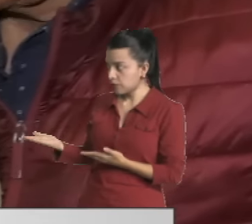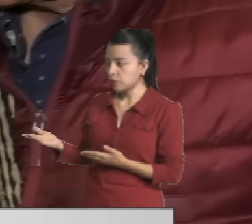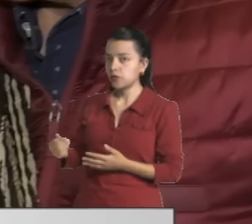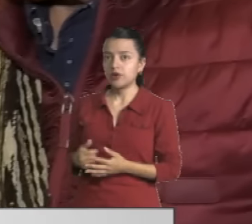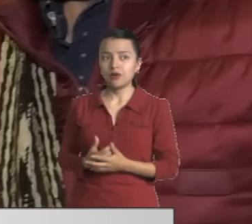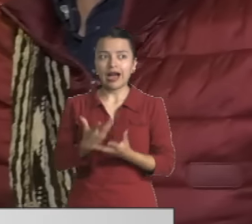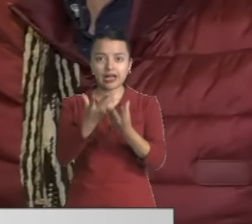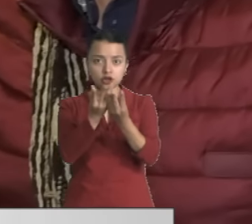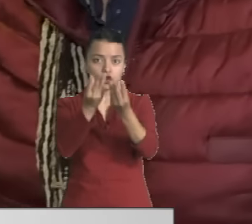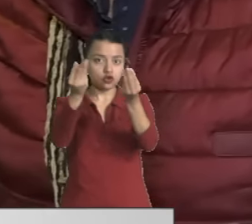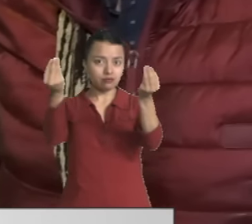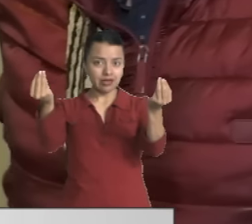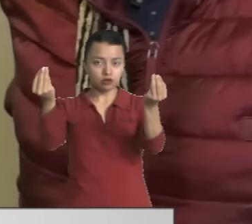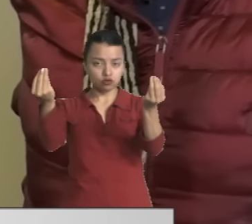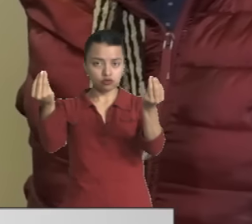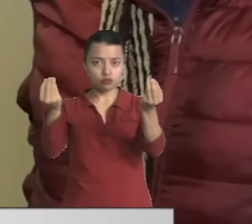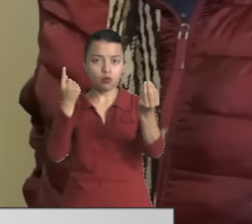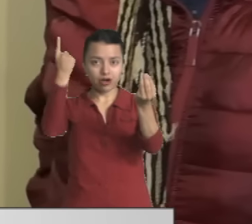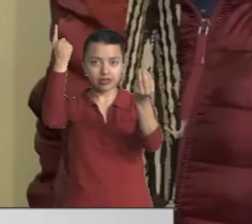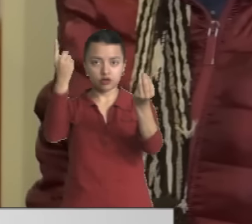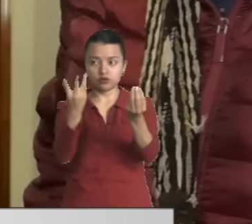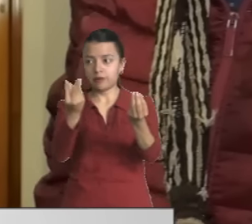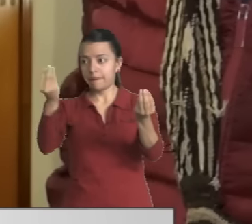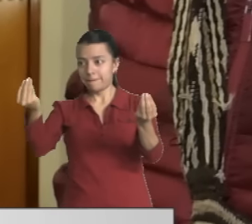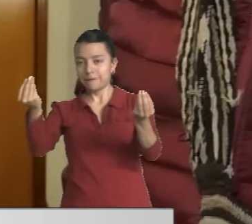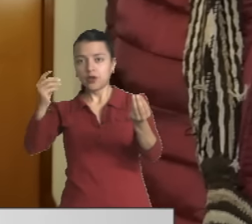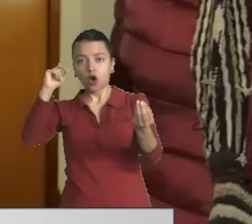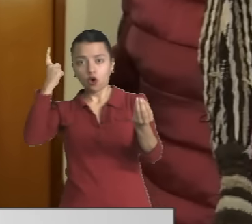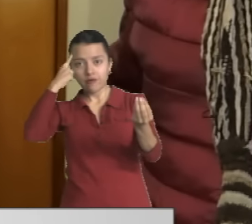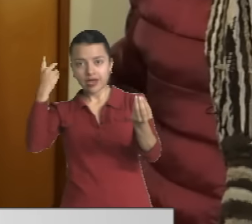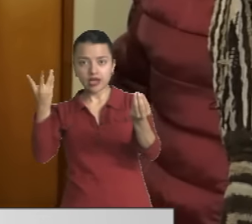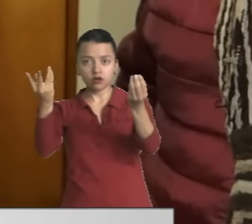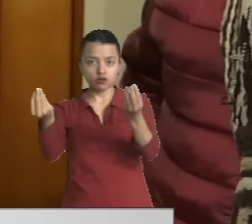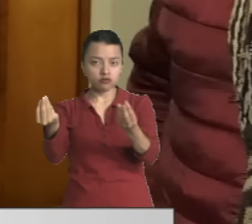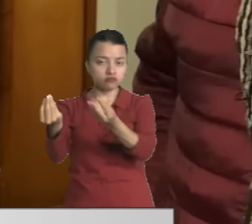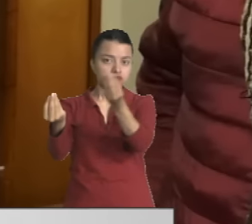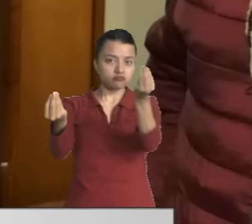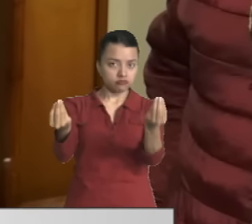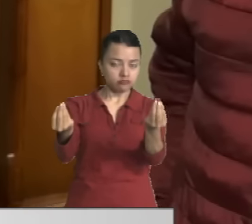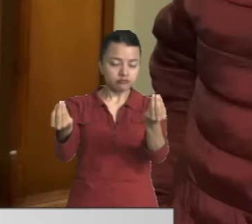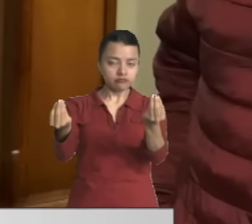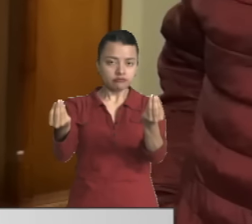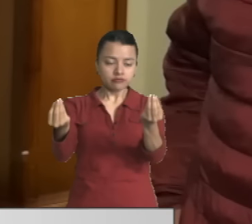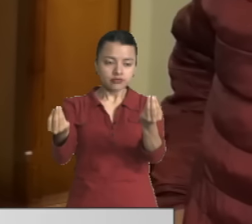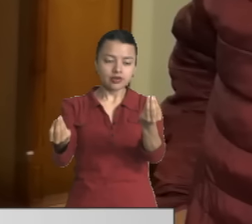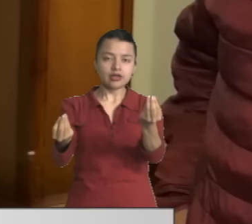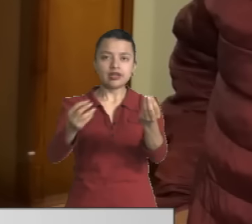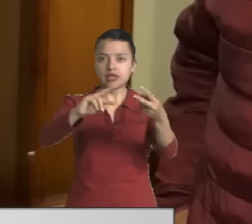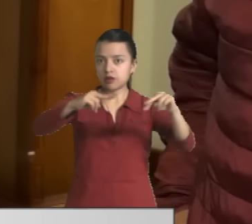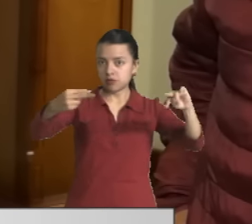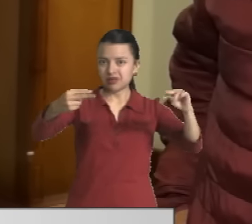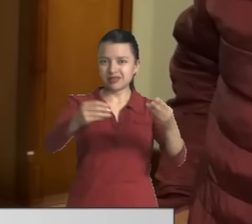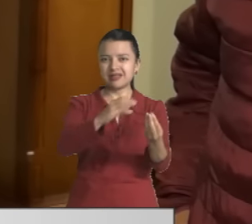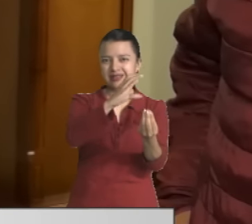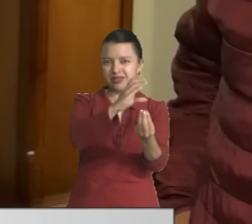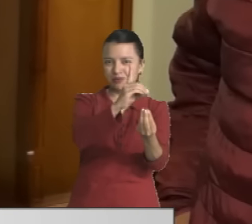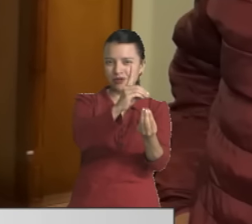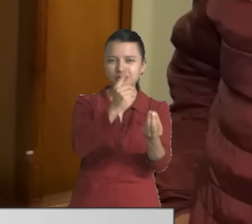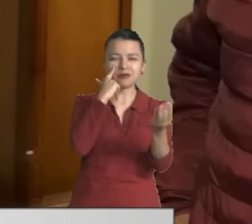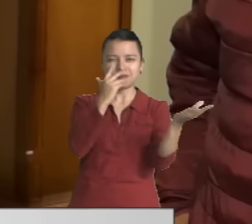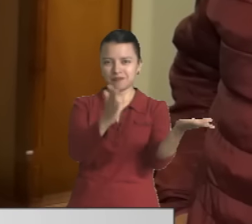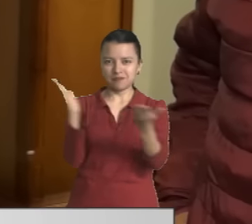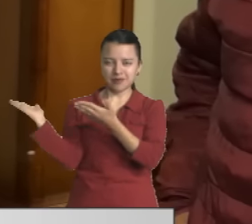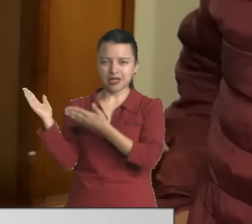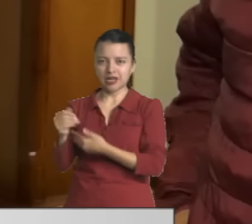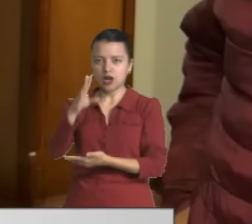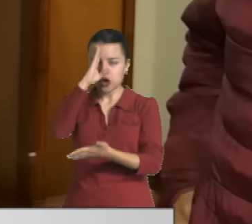bando completamente opuesto al del la bancada de oposición. Hablamos del Centro Democrático. Veamos a continuación la reacción de